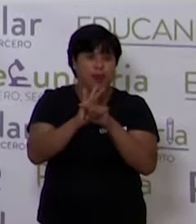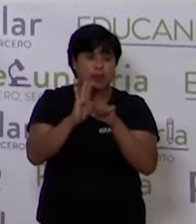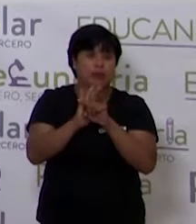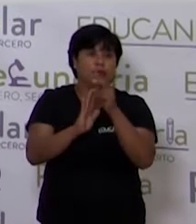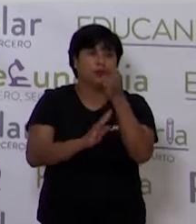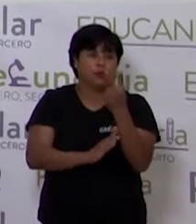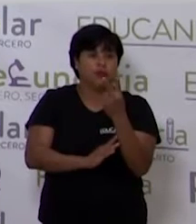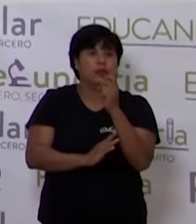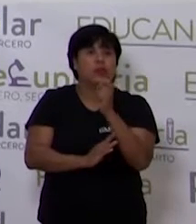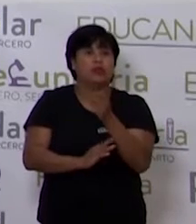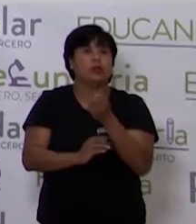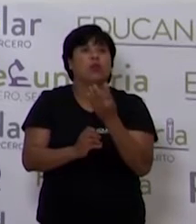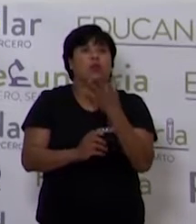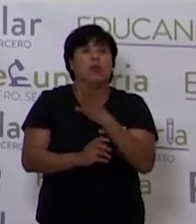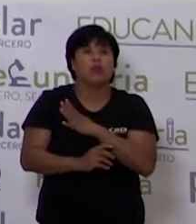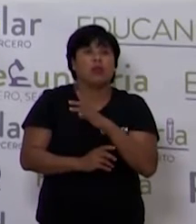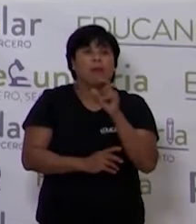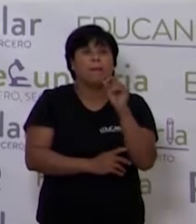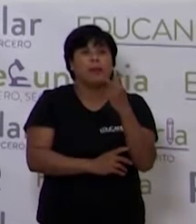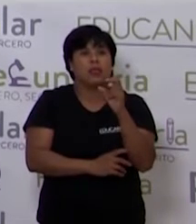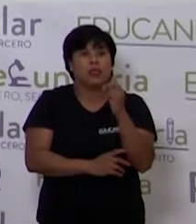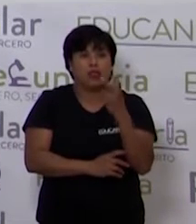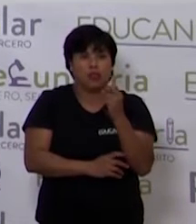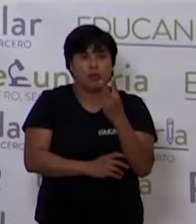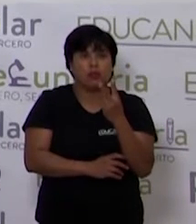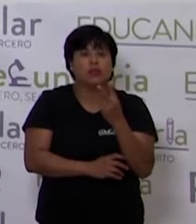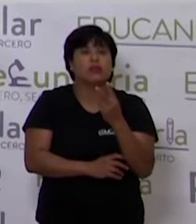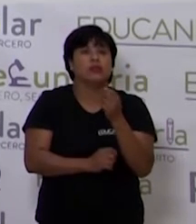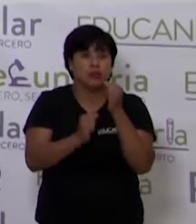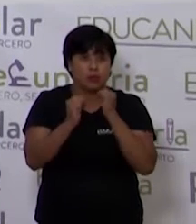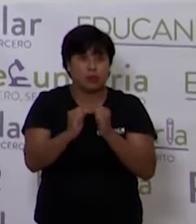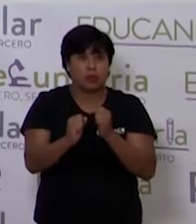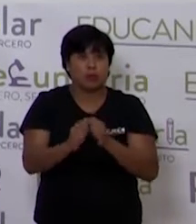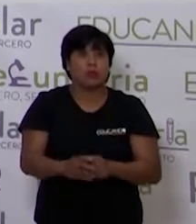¿Qué va a salir cuánto? ¿22? ¿Estás seguro?